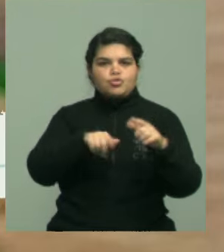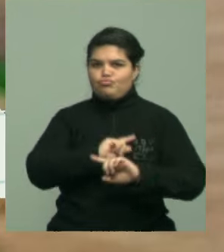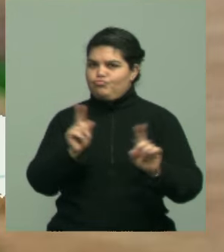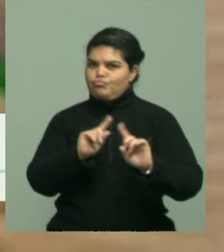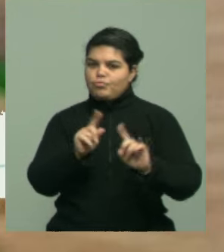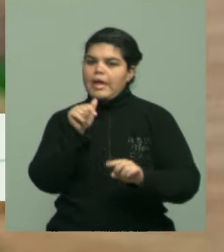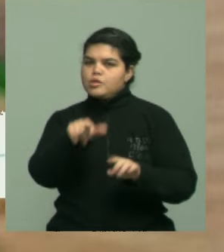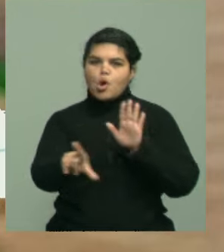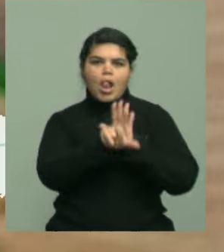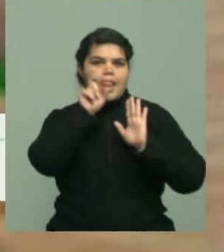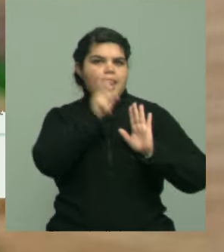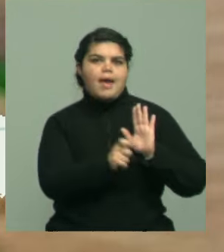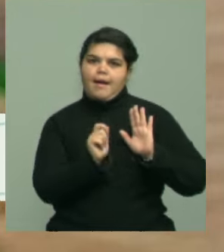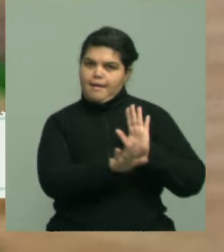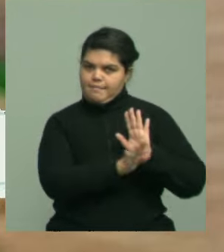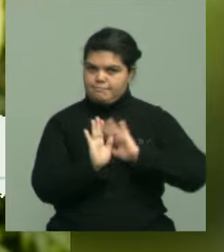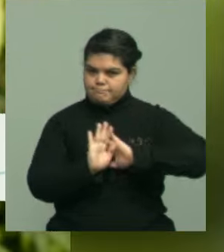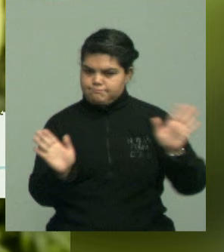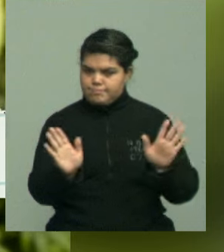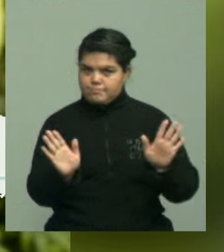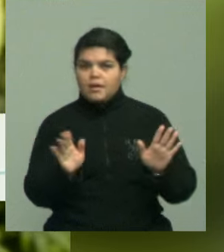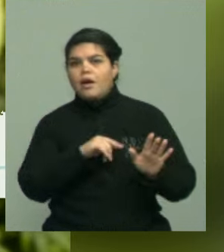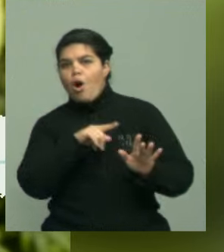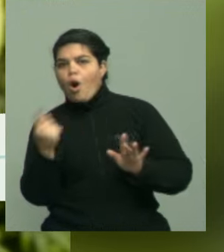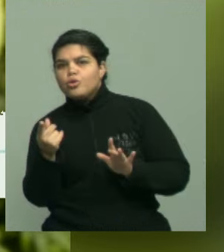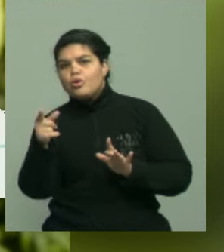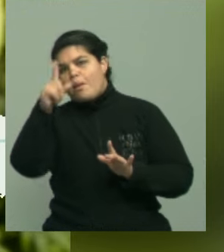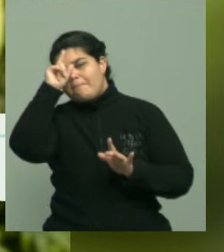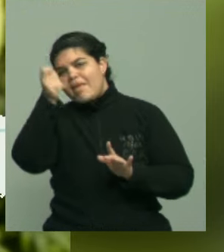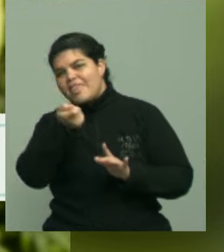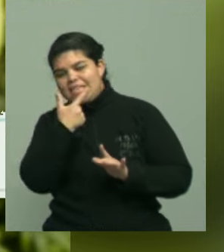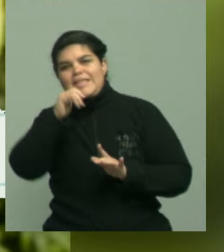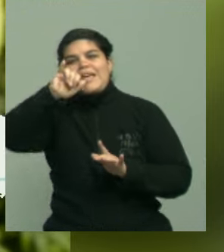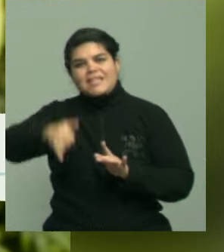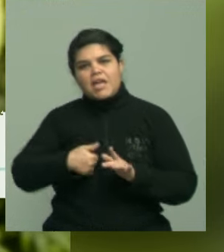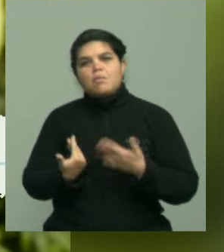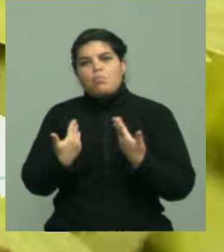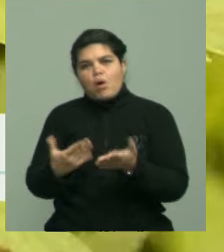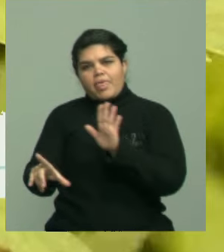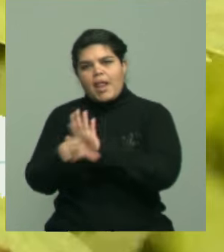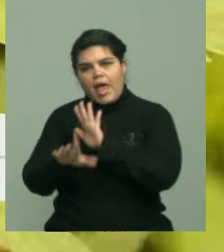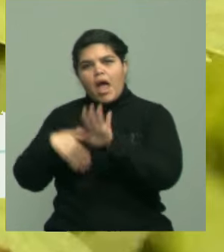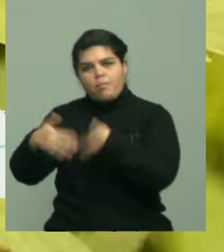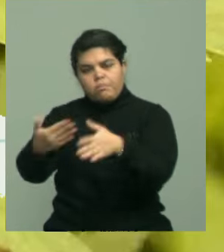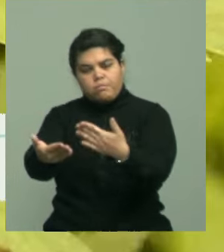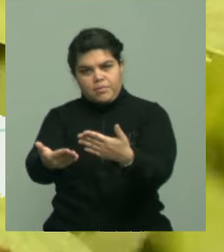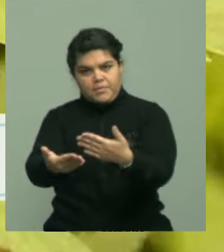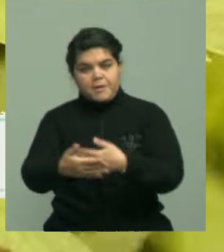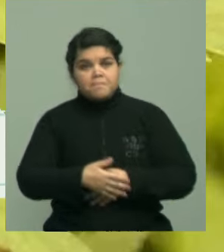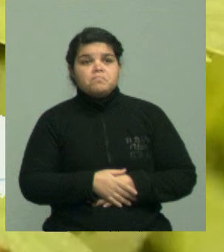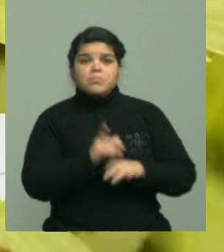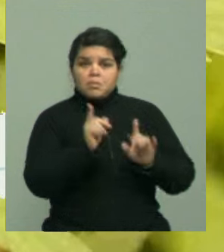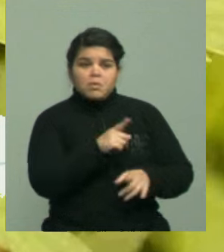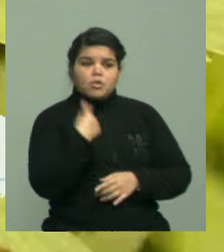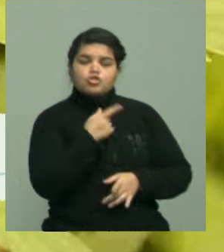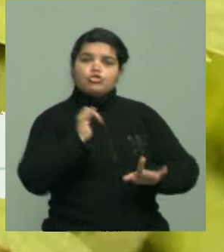se conoce, se conocen sí, esas dos finalidades. Por esas ¿no? dos finalidades. Uh-huh. Pero nosotros queremos hacer hincapié en que existen otras formas de cultivo de